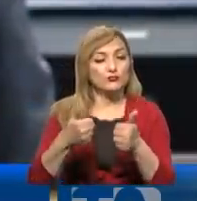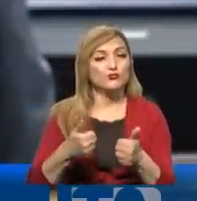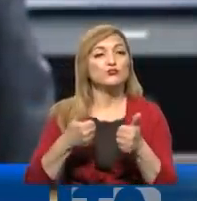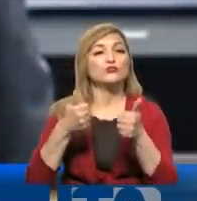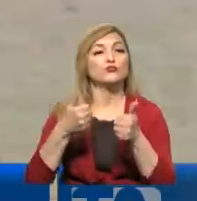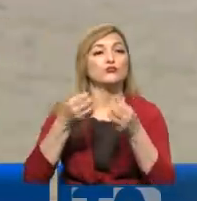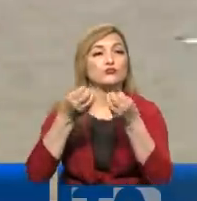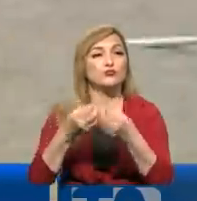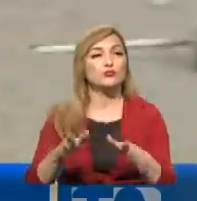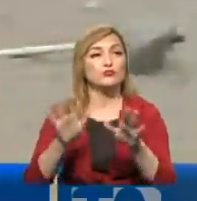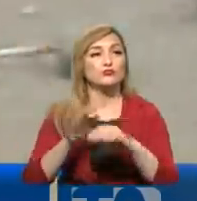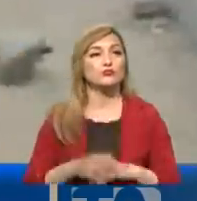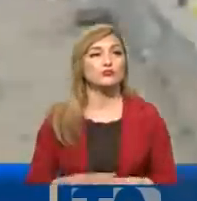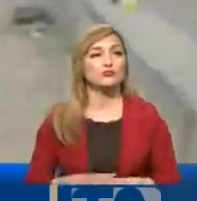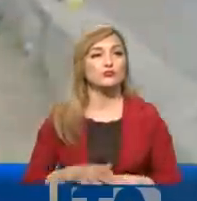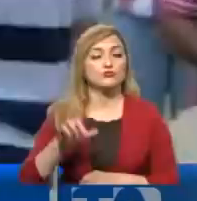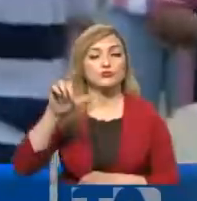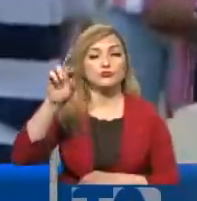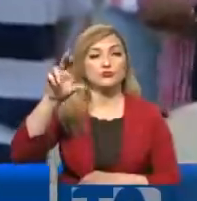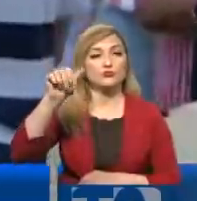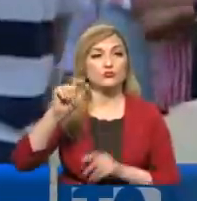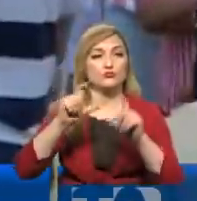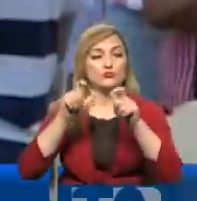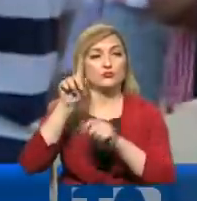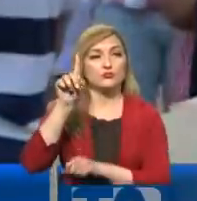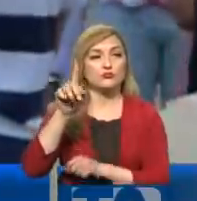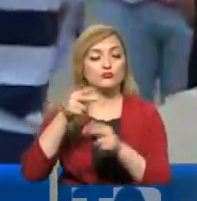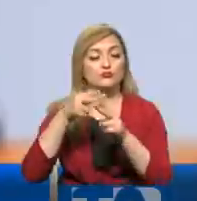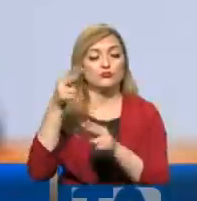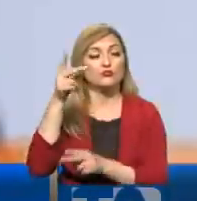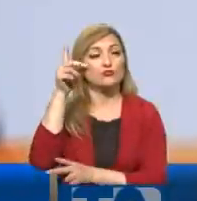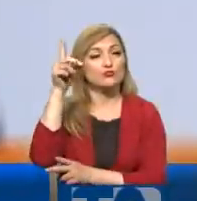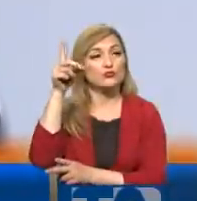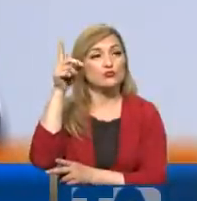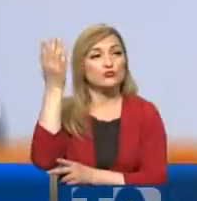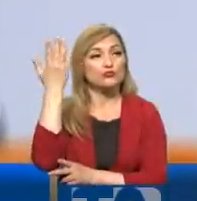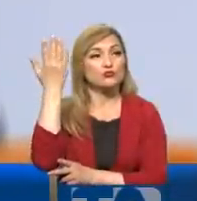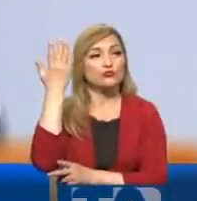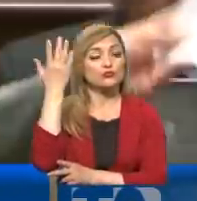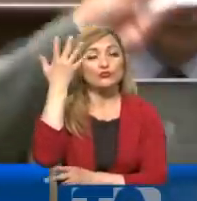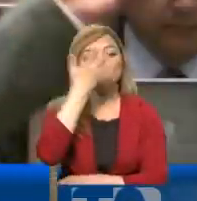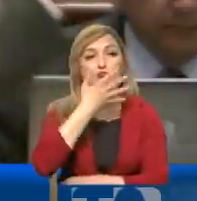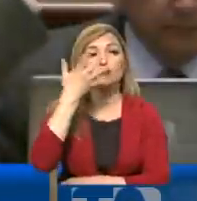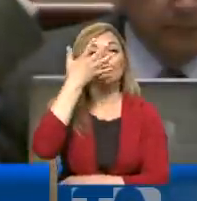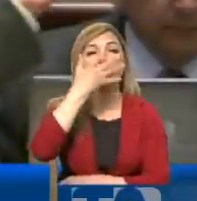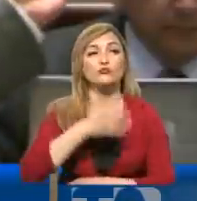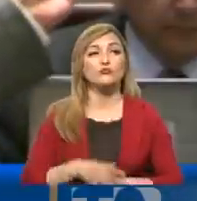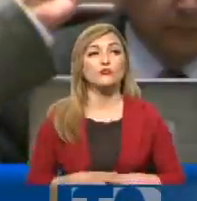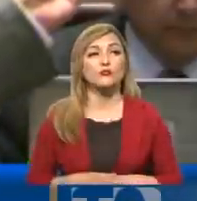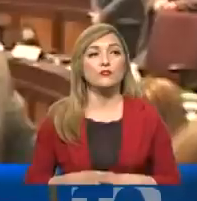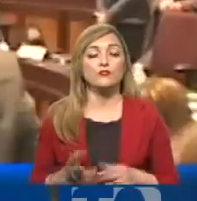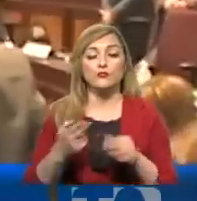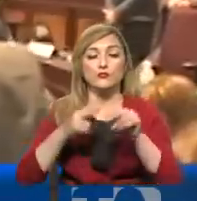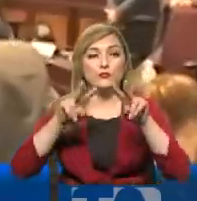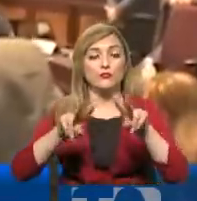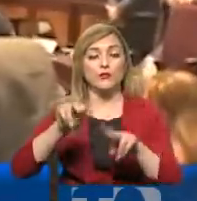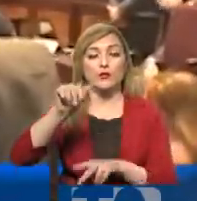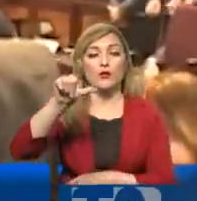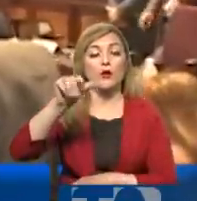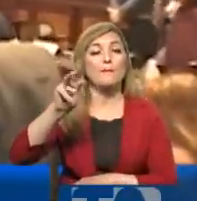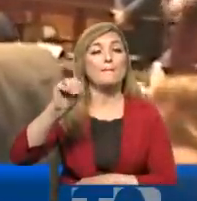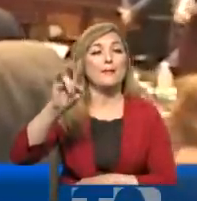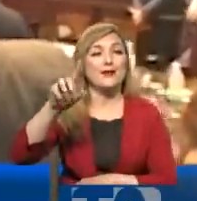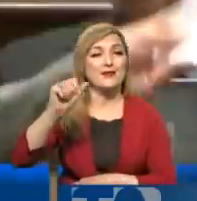que perdió. Lenin Lara de Unes, ex diputado y ex alcalde de Esmeraldas. También regresa Luis Almeida,